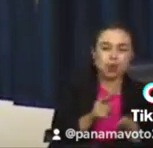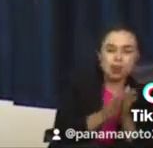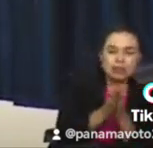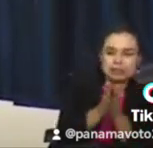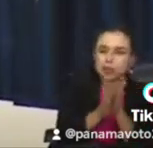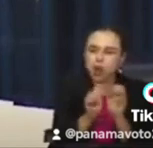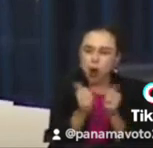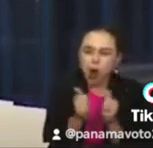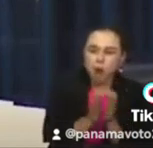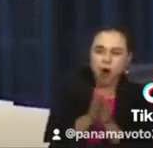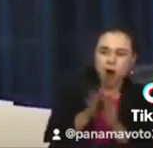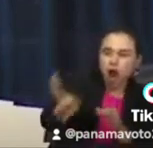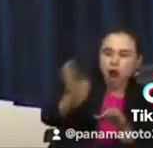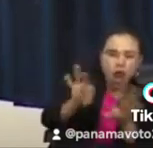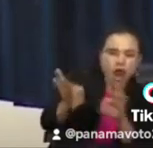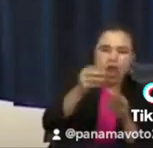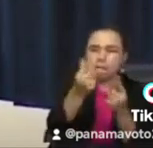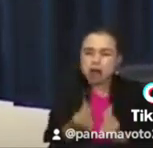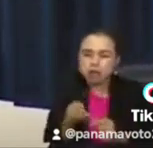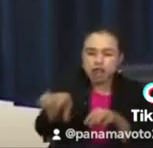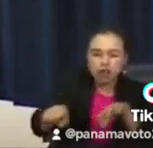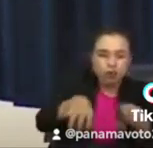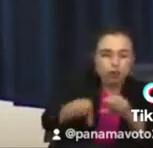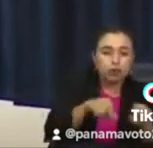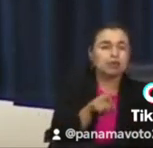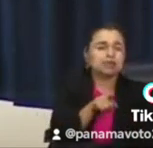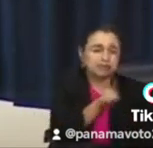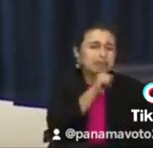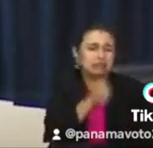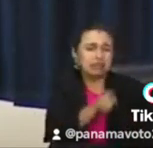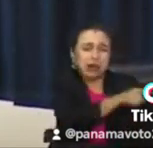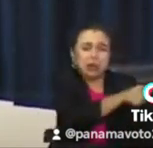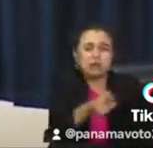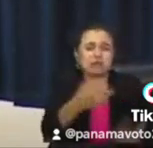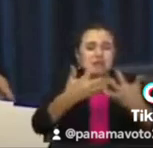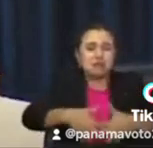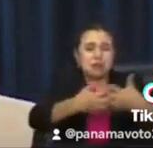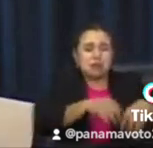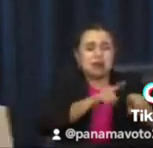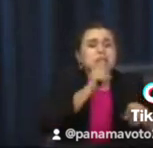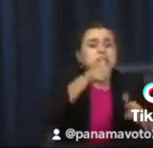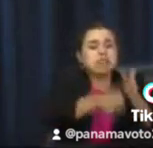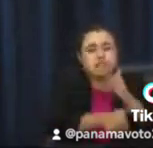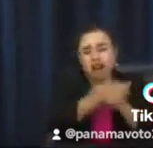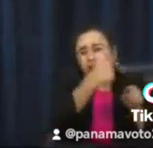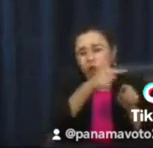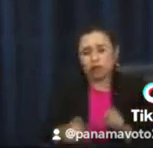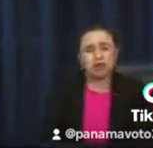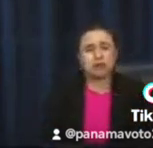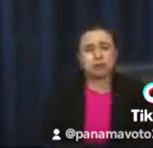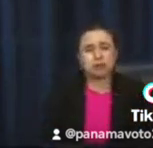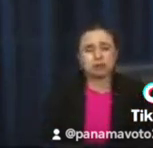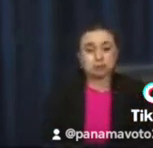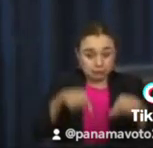base a la potestad del Estado de regularlo. Así que, justamente nos presentamos tal anteproyecto